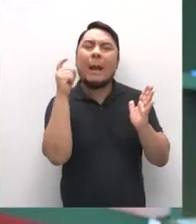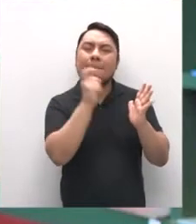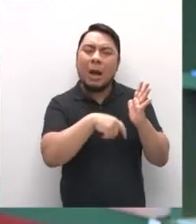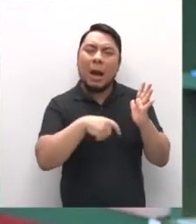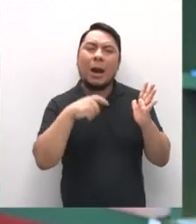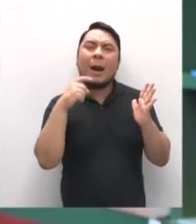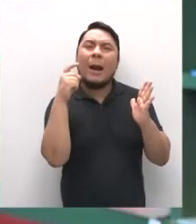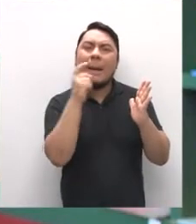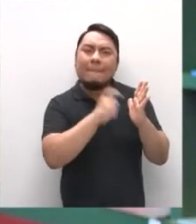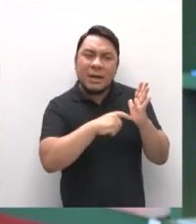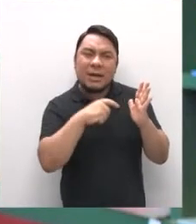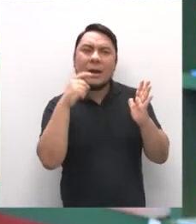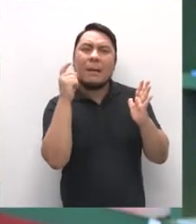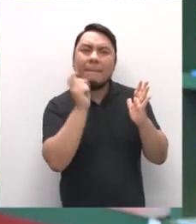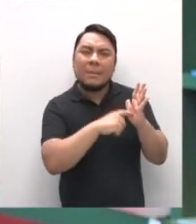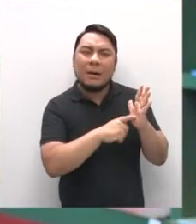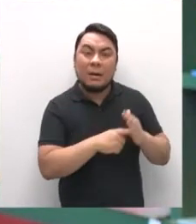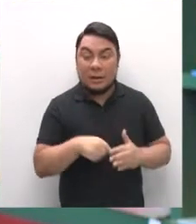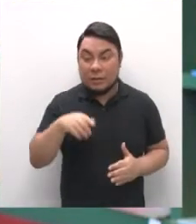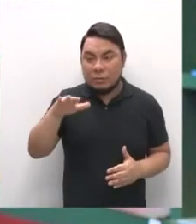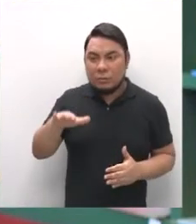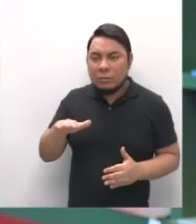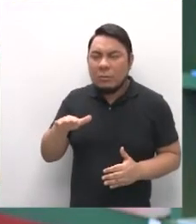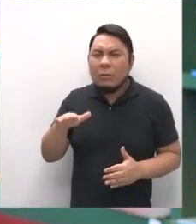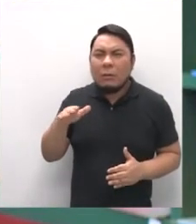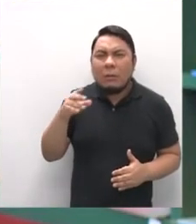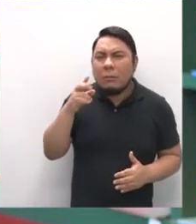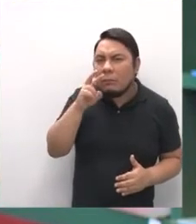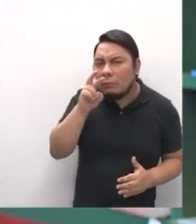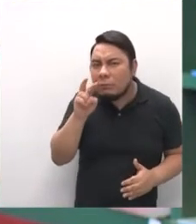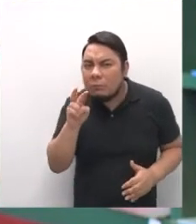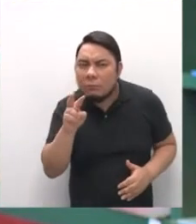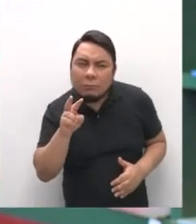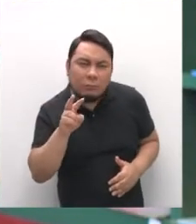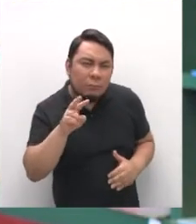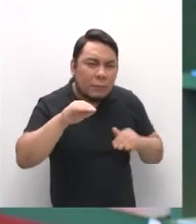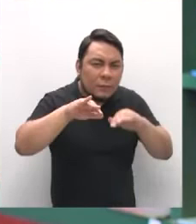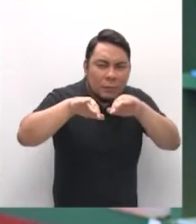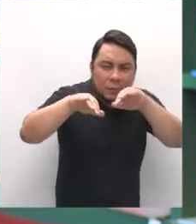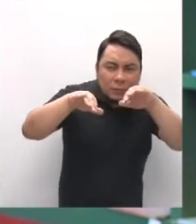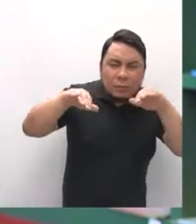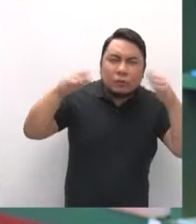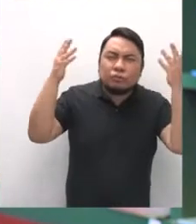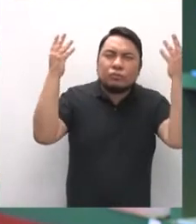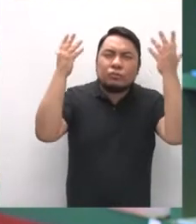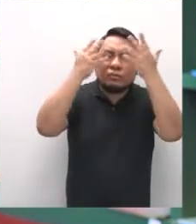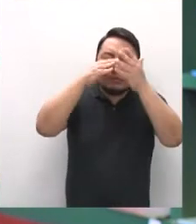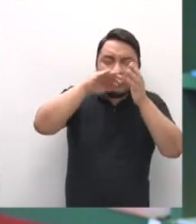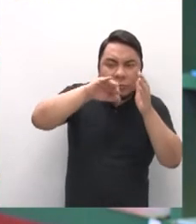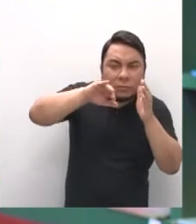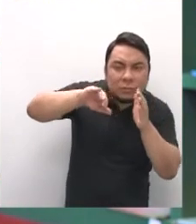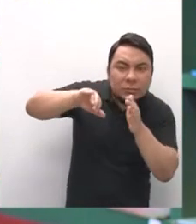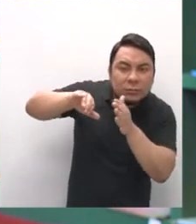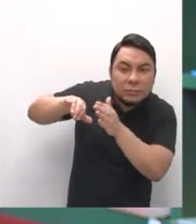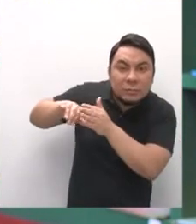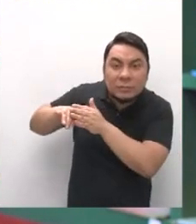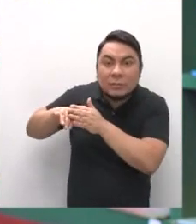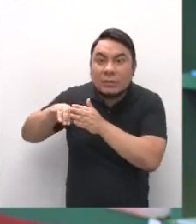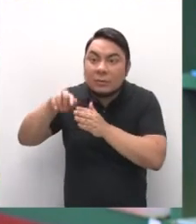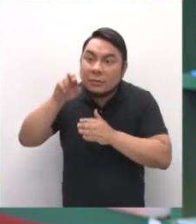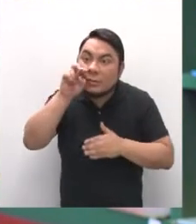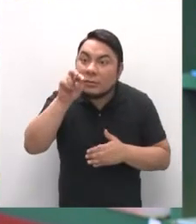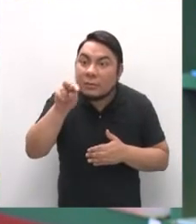pic, pac. Se acercó despacio. Y en la mina oscura vio